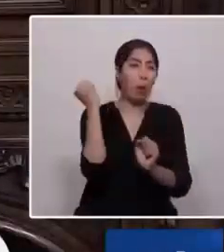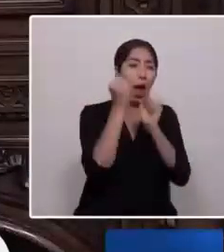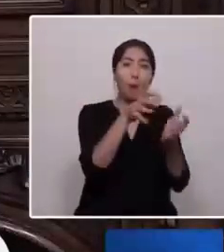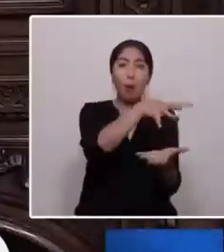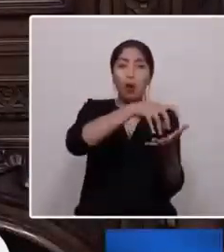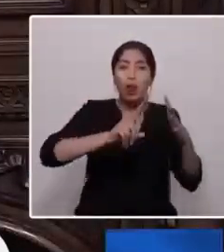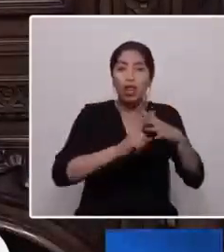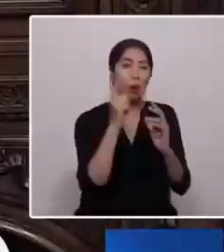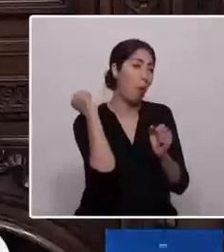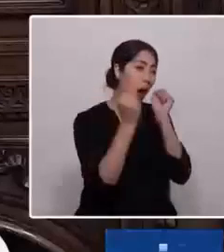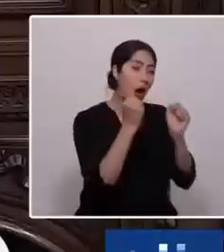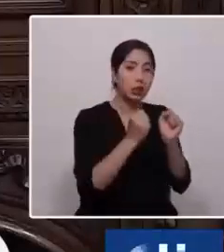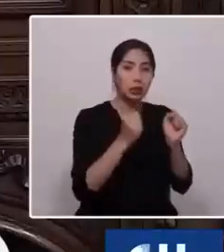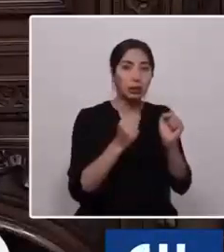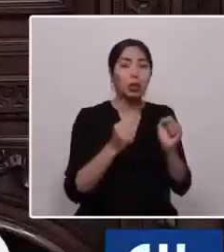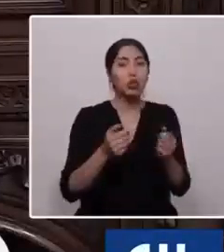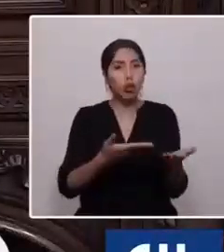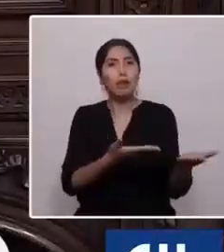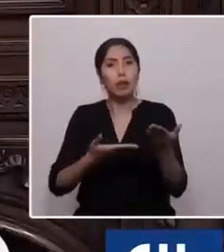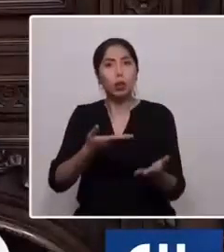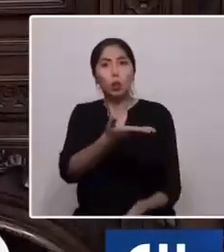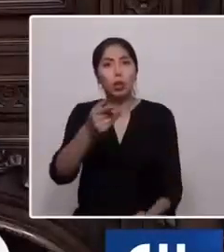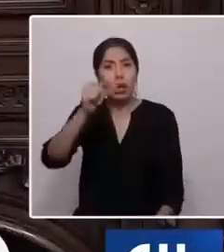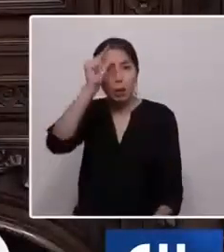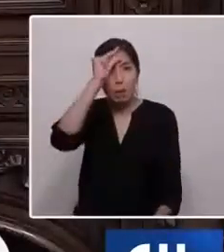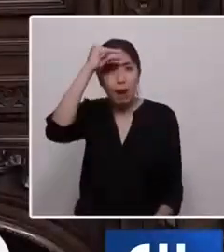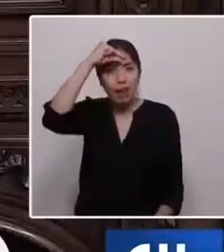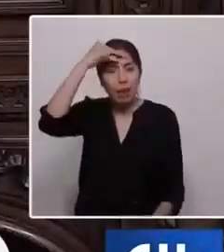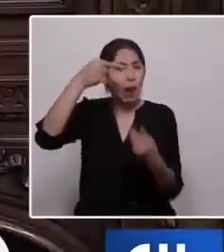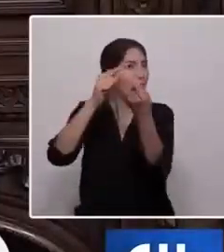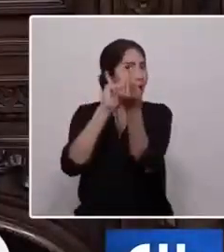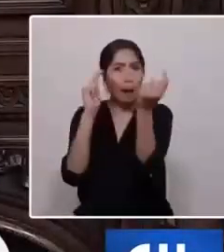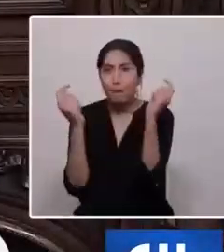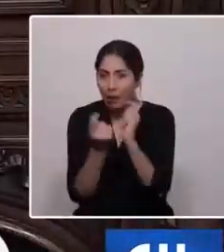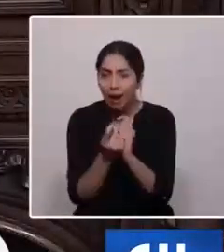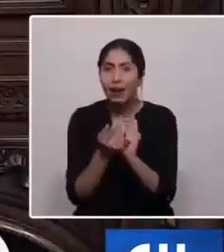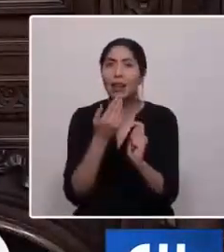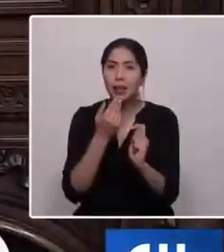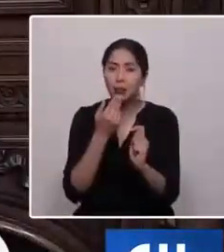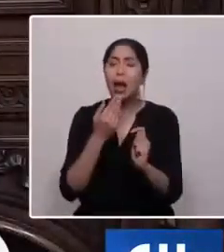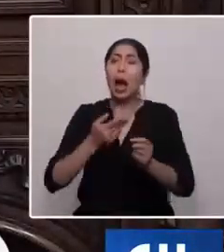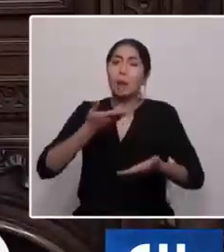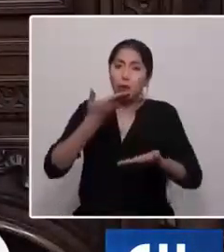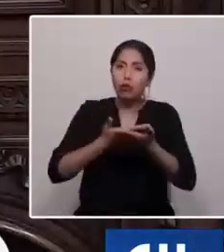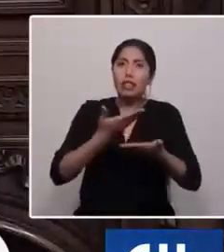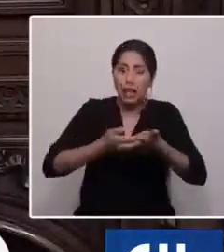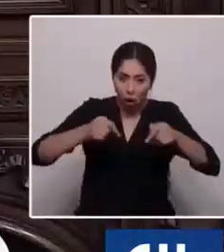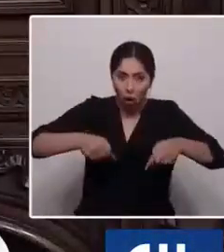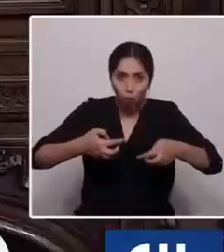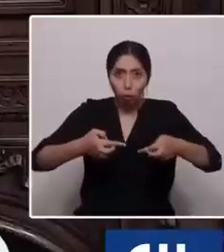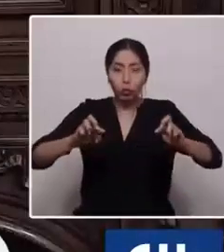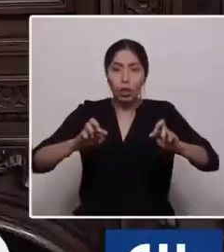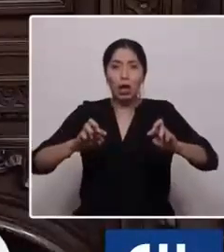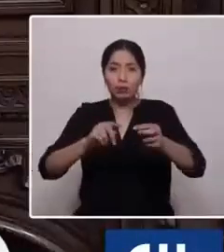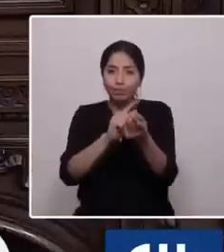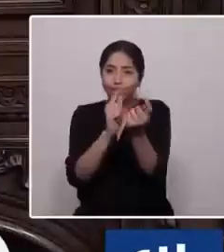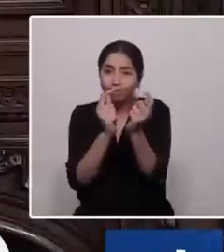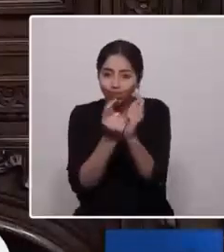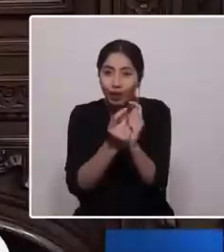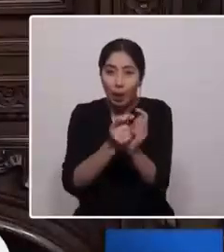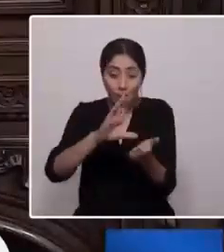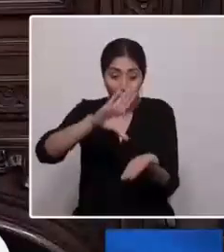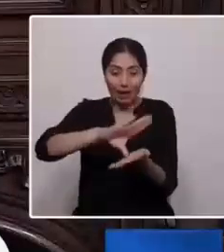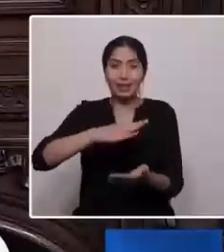invito a cambiar paradigmas, a saltar torniquetes, aprovechar la oportunidad de transformar, de convertirnos en el país que queremos ser,